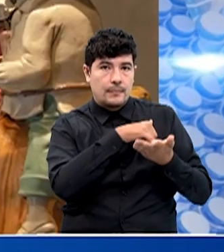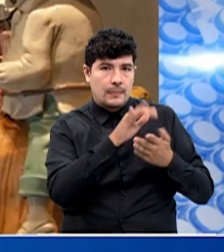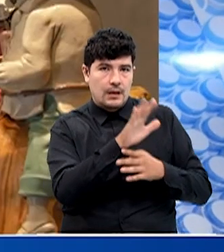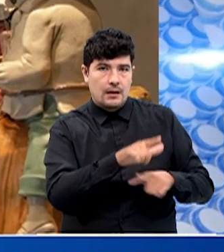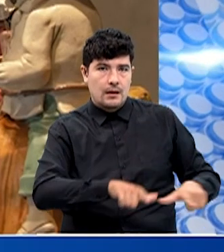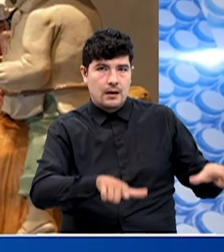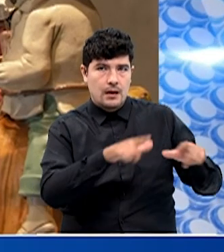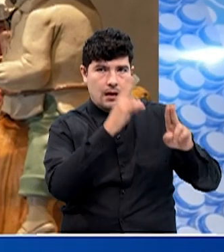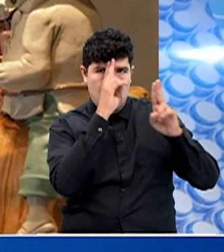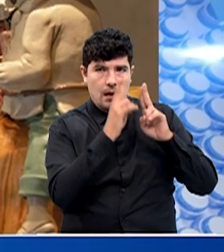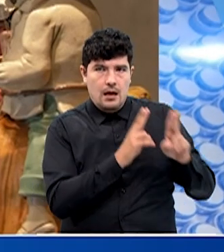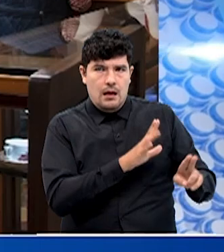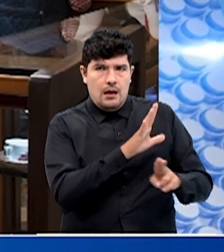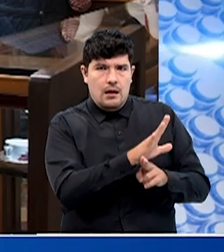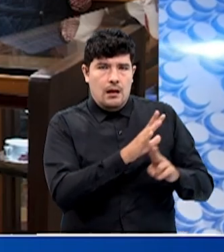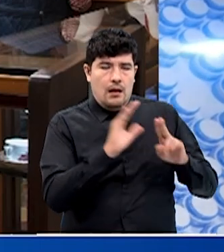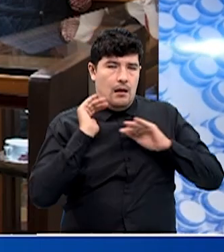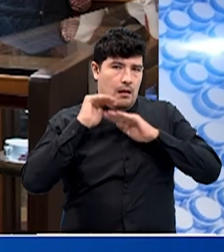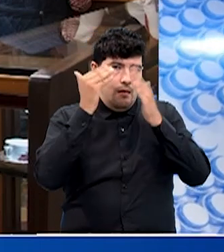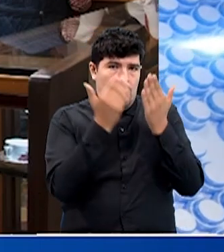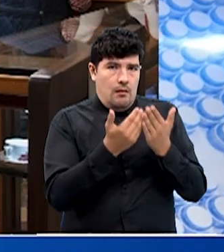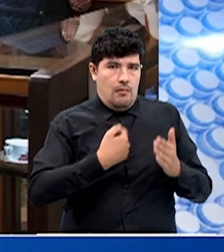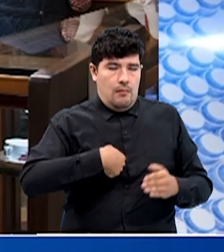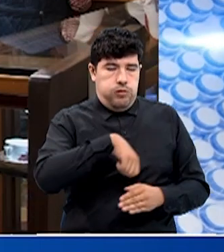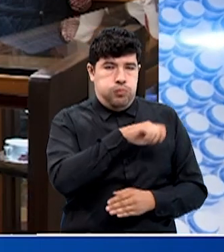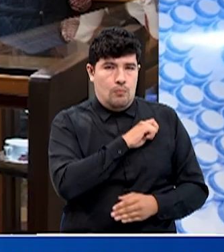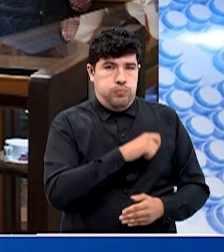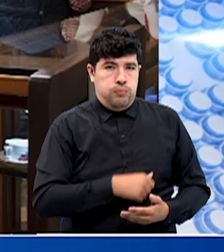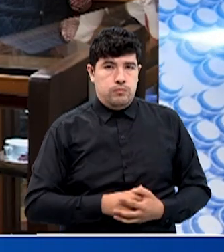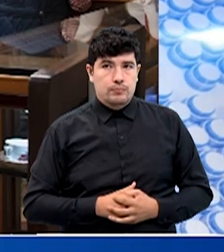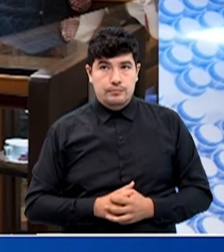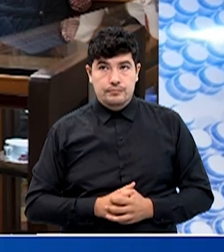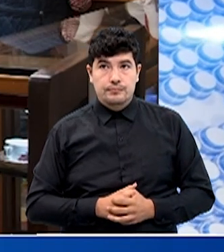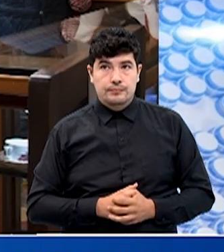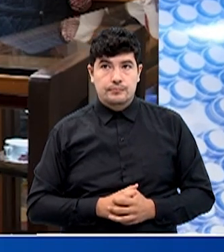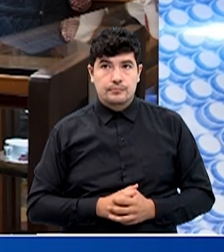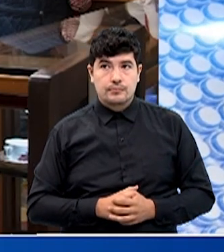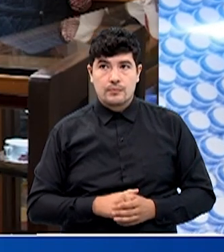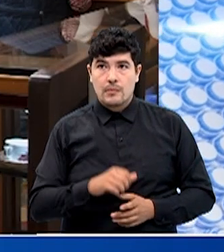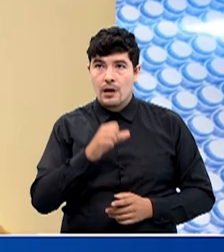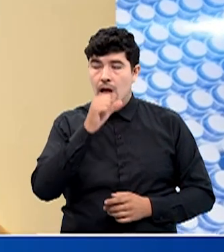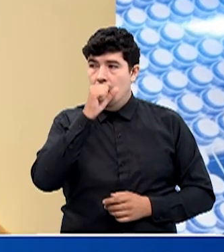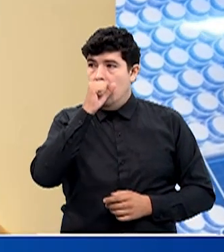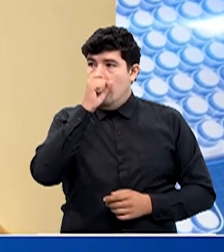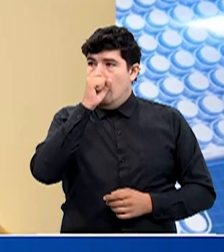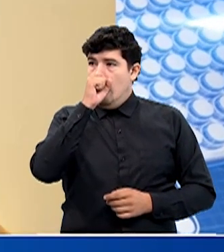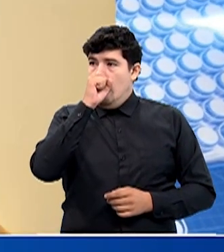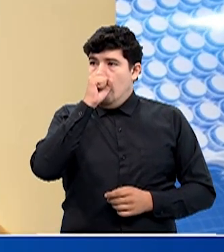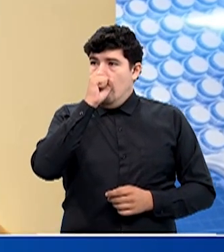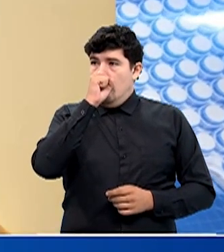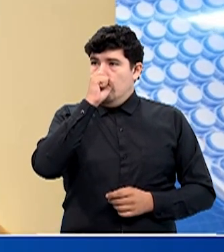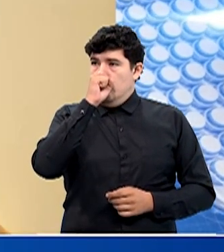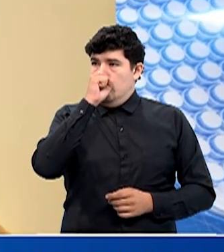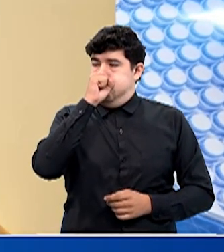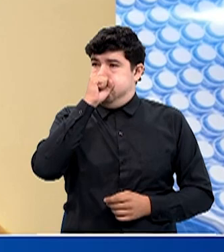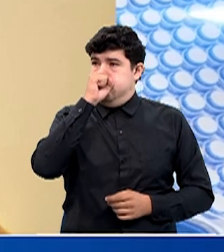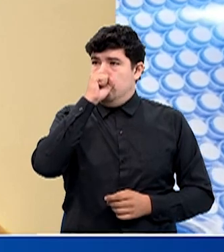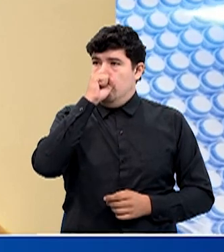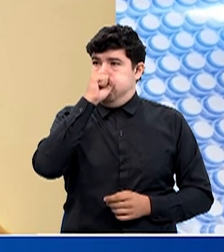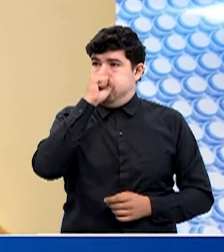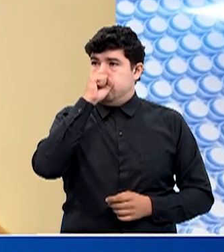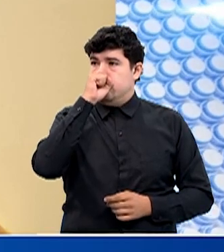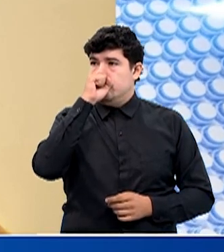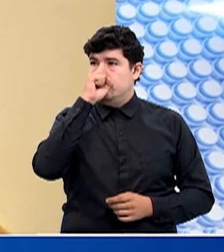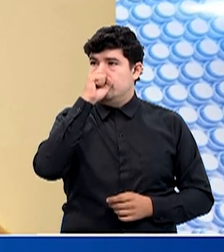obra cumbre de la literatura española Don Quijote de la Mancha y ofrece a sus visitantes la oportunidad de adentrarse en el mundo del famoso